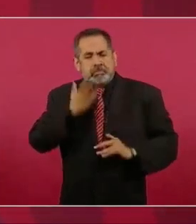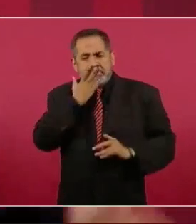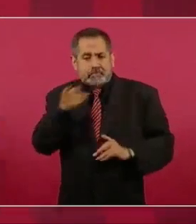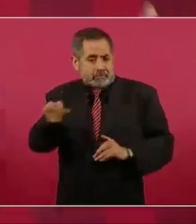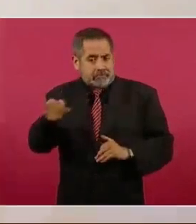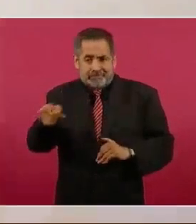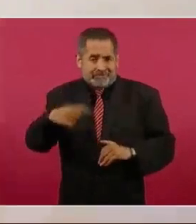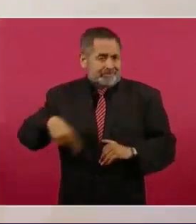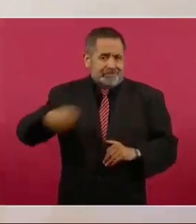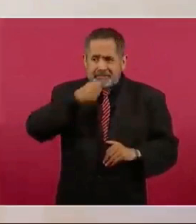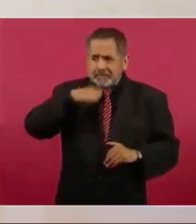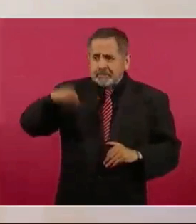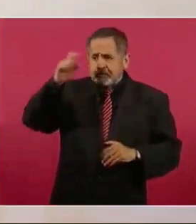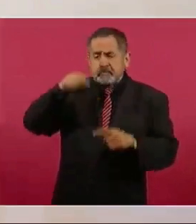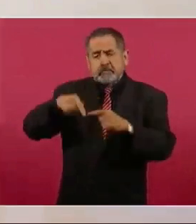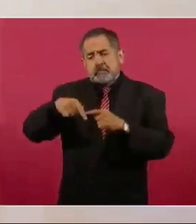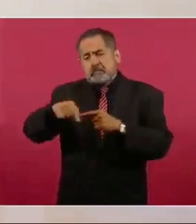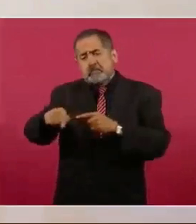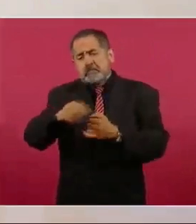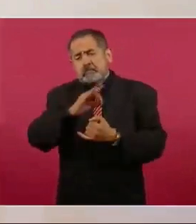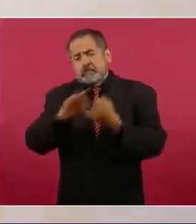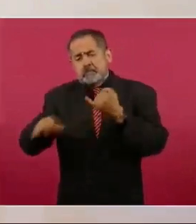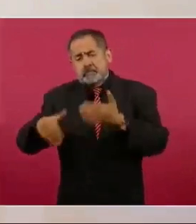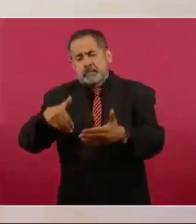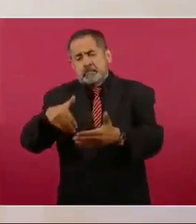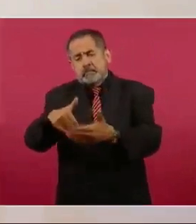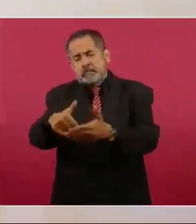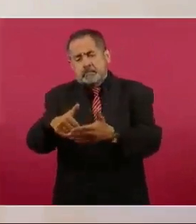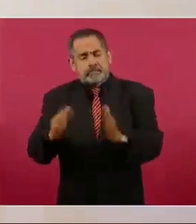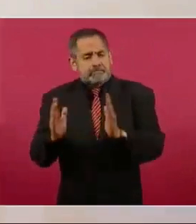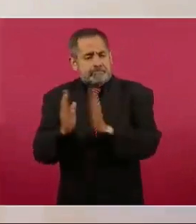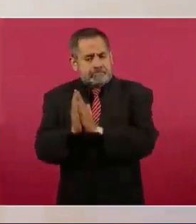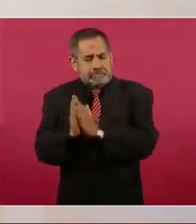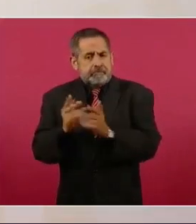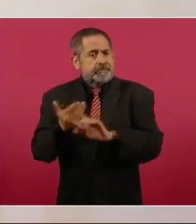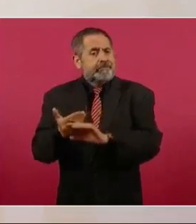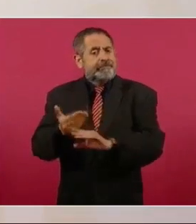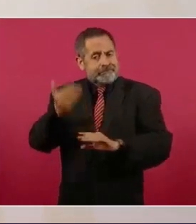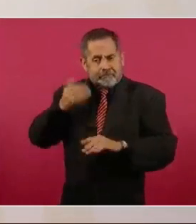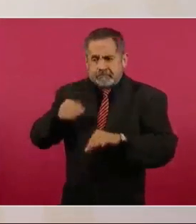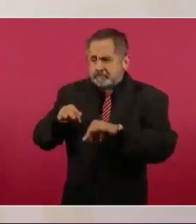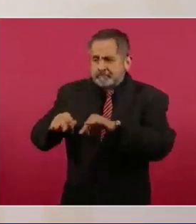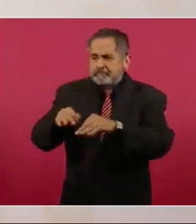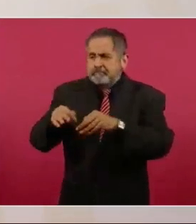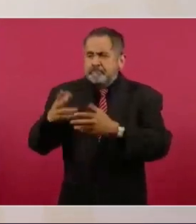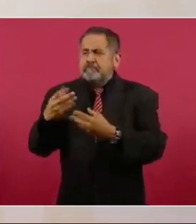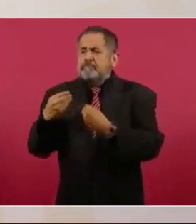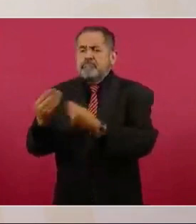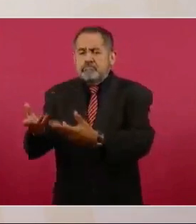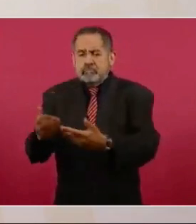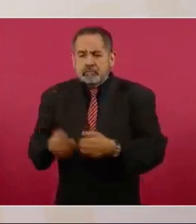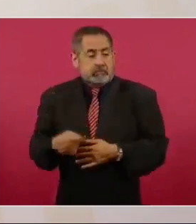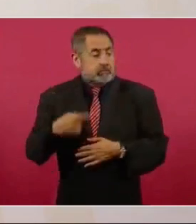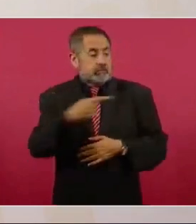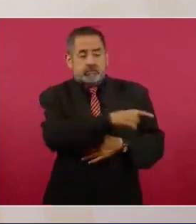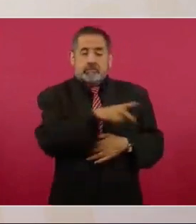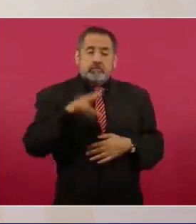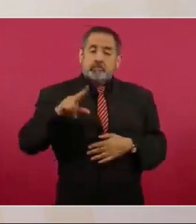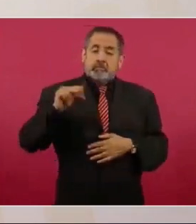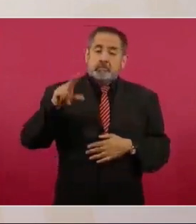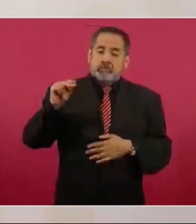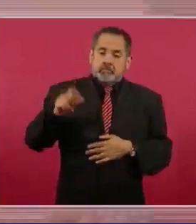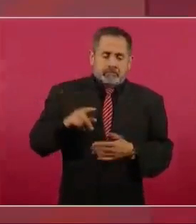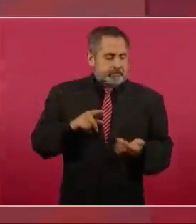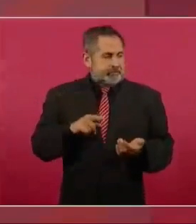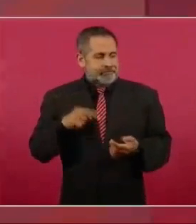en el último periodo de su existencia. Pero esa es la mentalidad